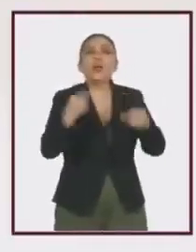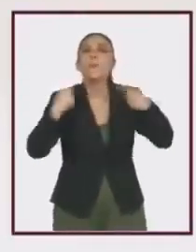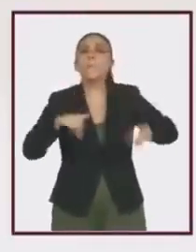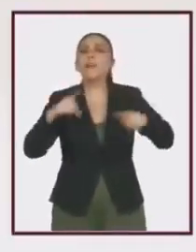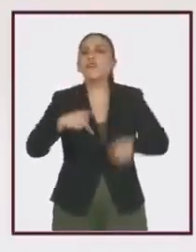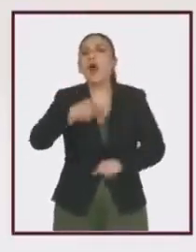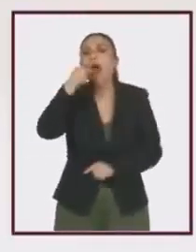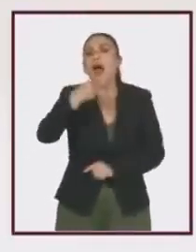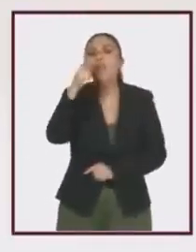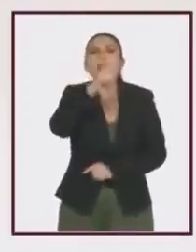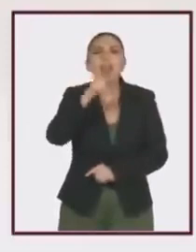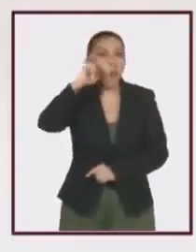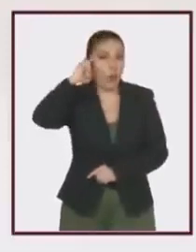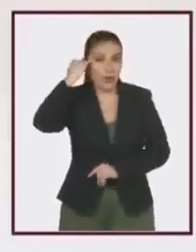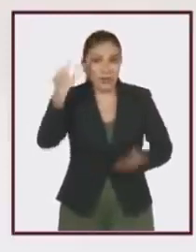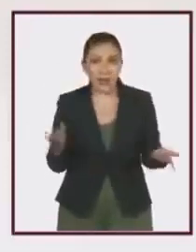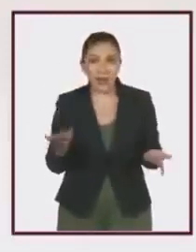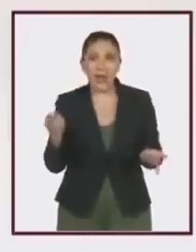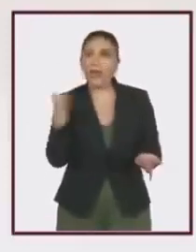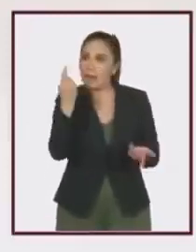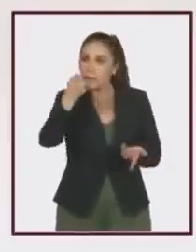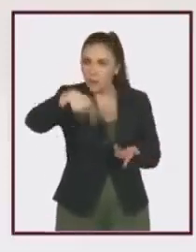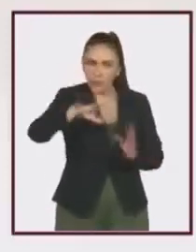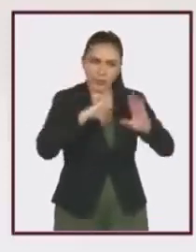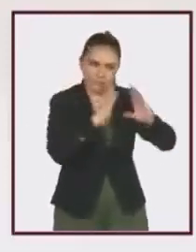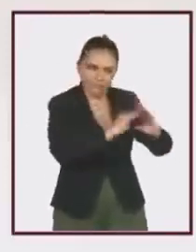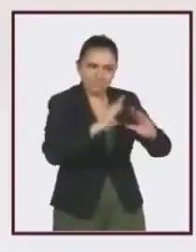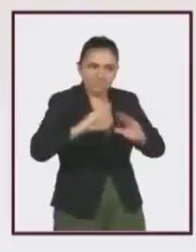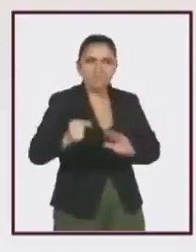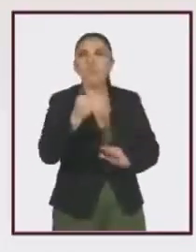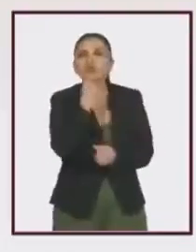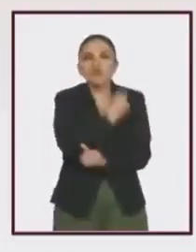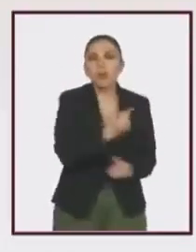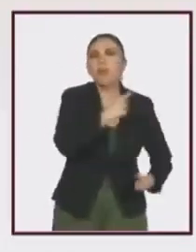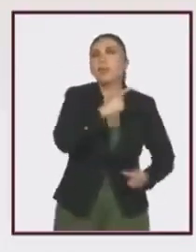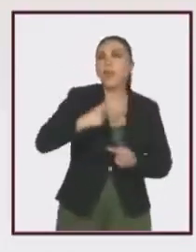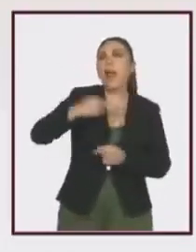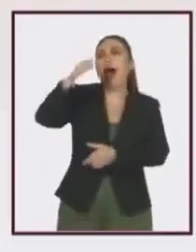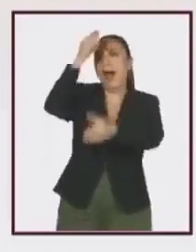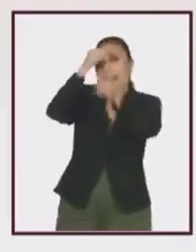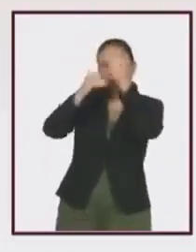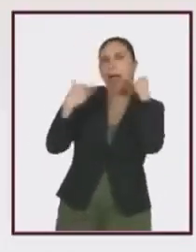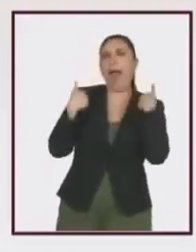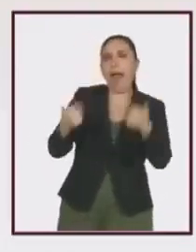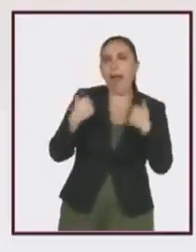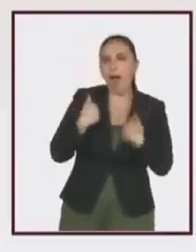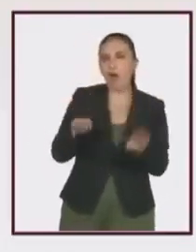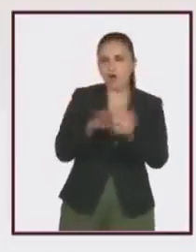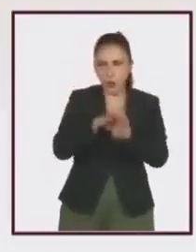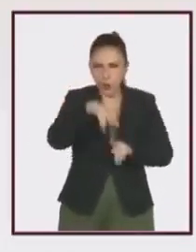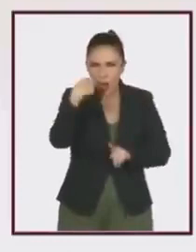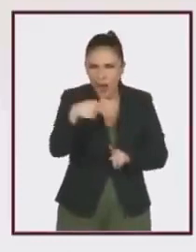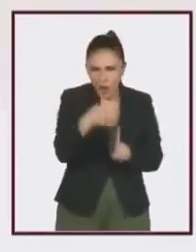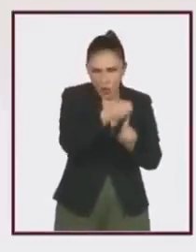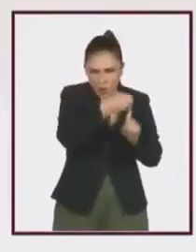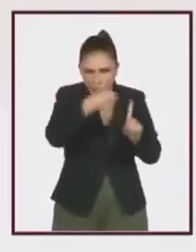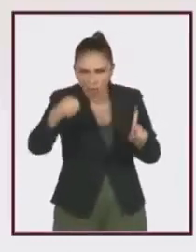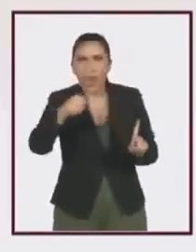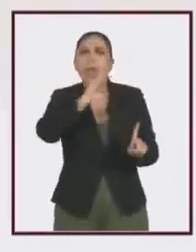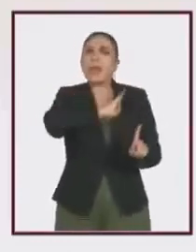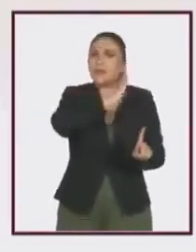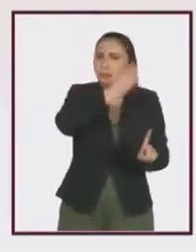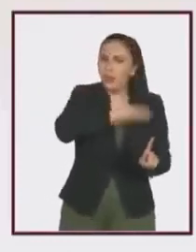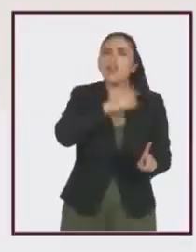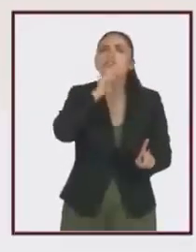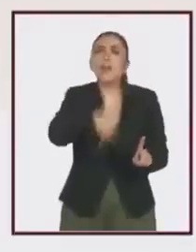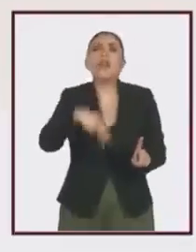entonces habrá que enseñarles y los niños tendrán que aprender a escribir el nombre propio tanto en español como